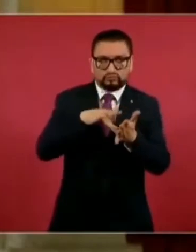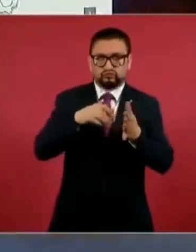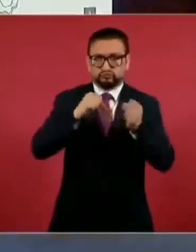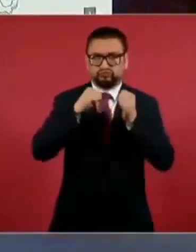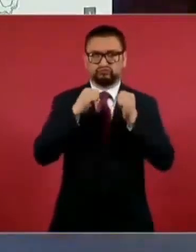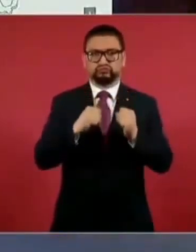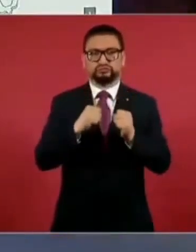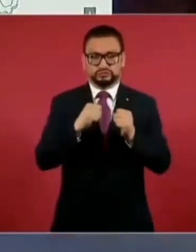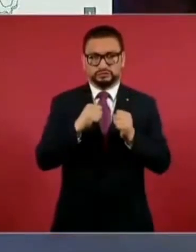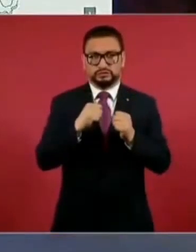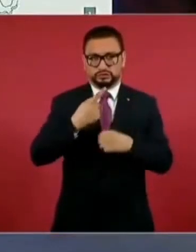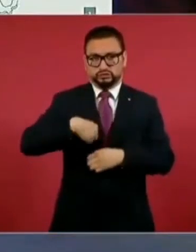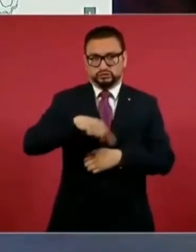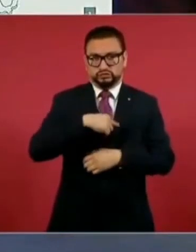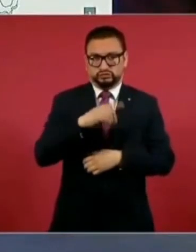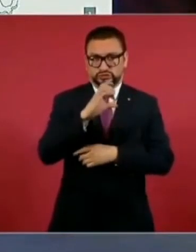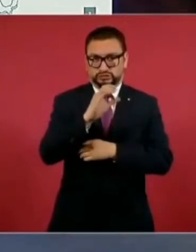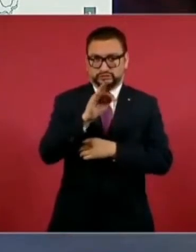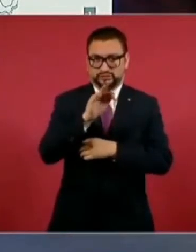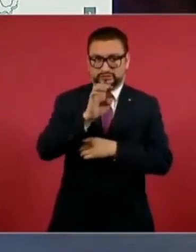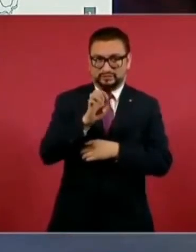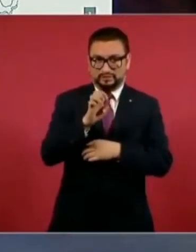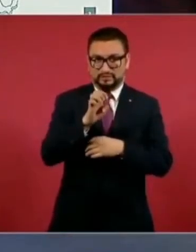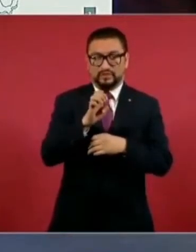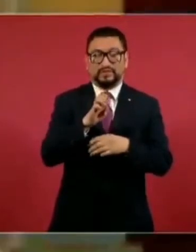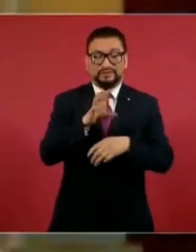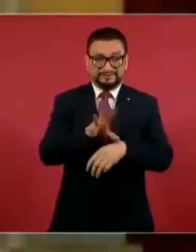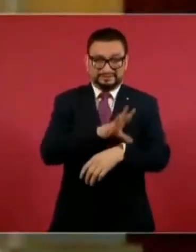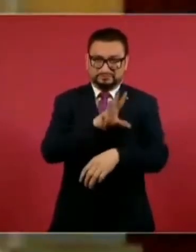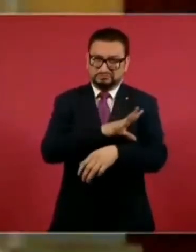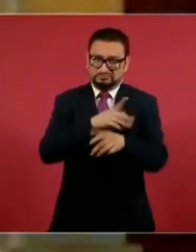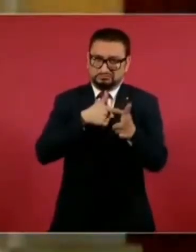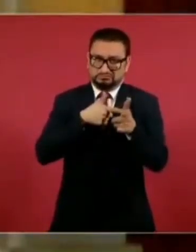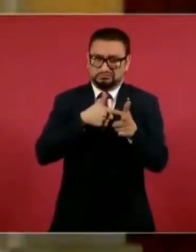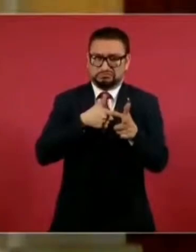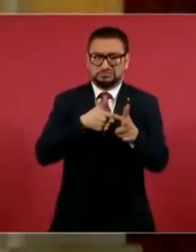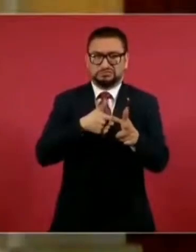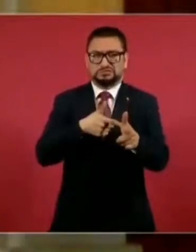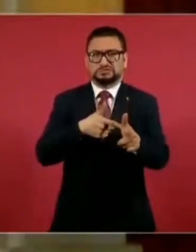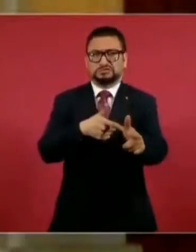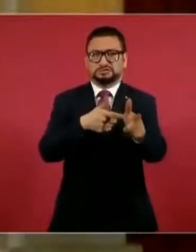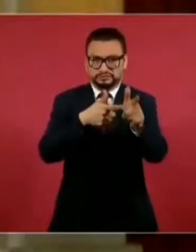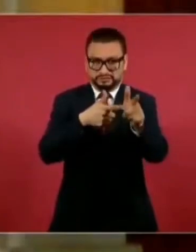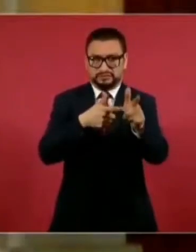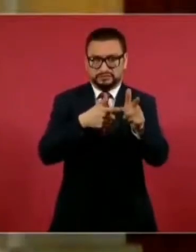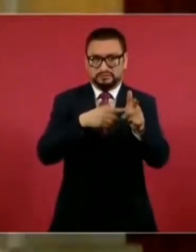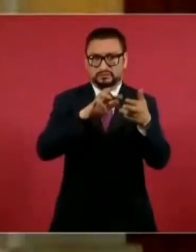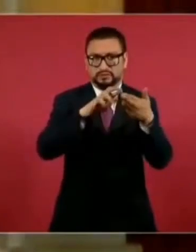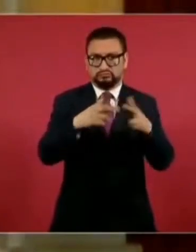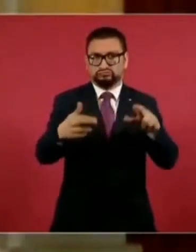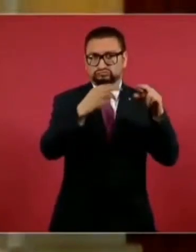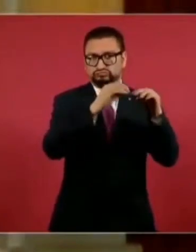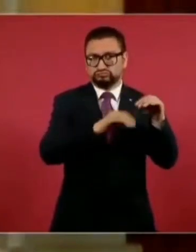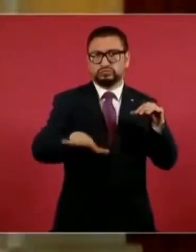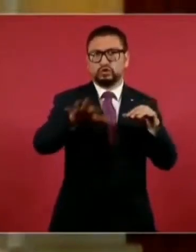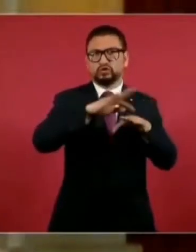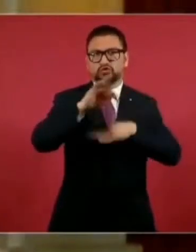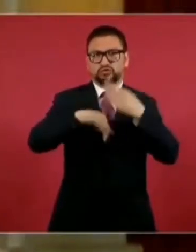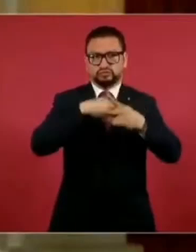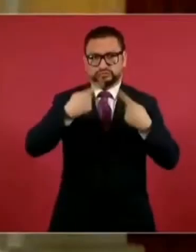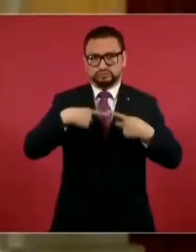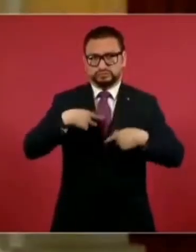además somos los que brindamos un suministro permanente del fluido eléctrico hacia todos los usuarios. ¿Por